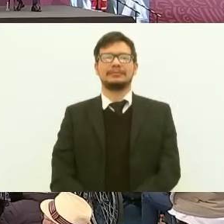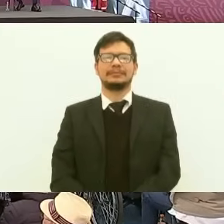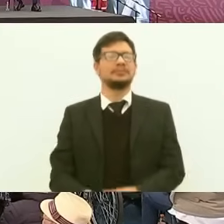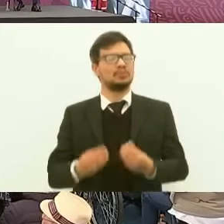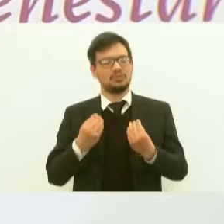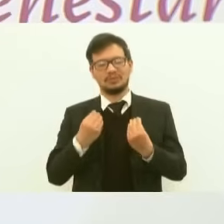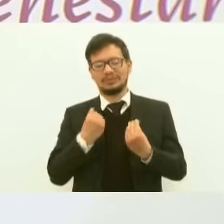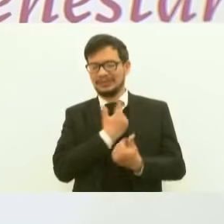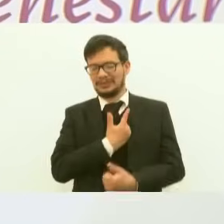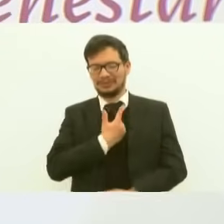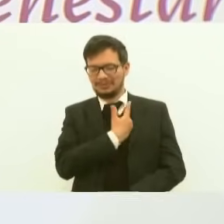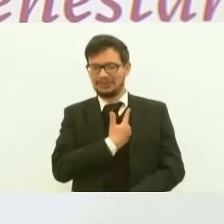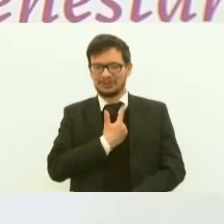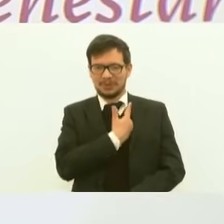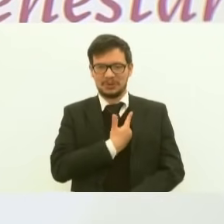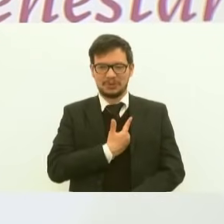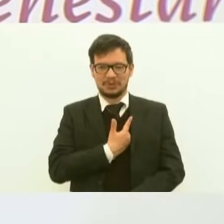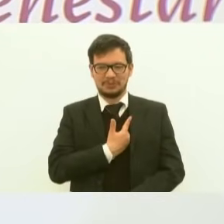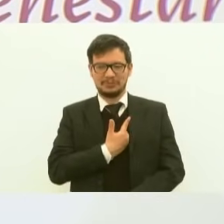Mucho gusto.